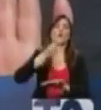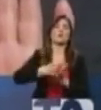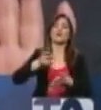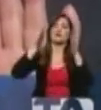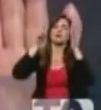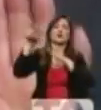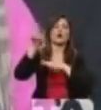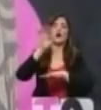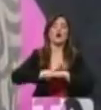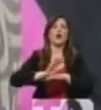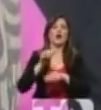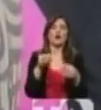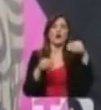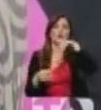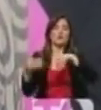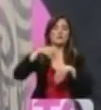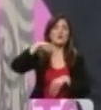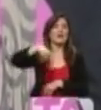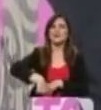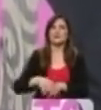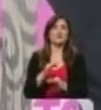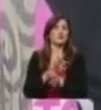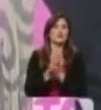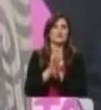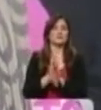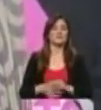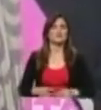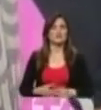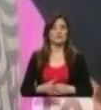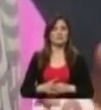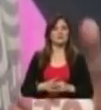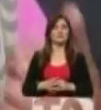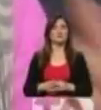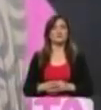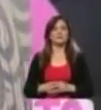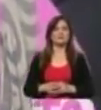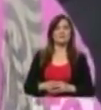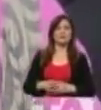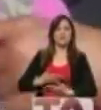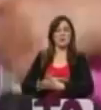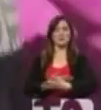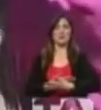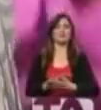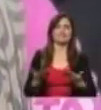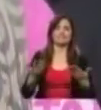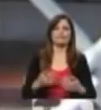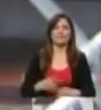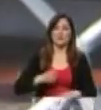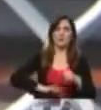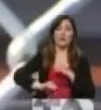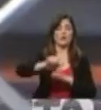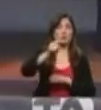Guamaní, a hacer exámenes allá, no aquí. Aquí ya no se atiende nada. Les mandan regresando a los niños bebés de aquí para que vayan a